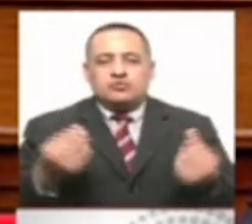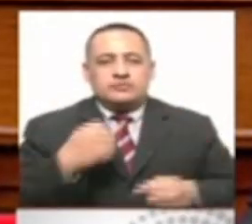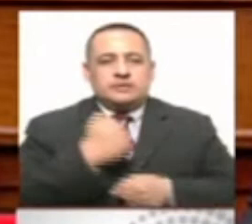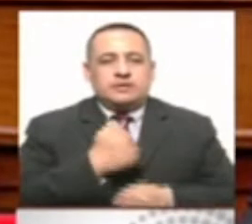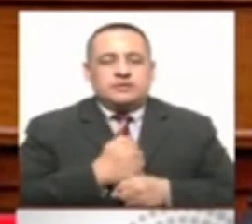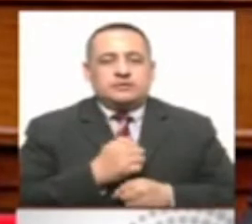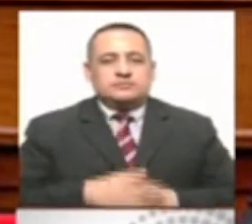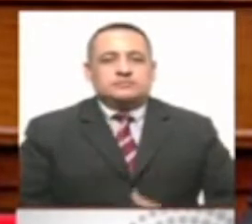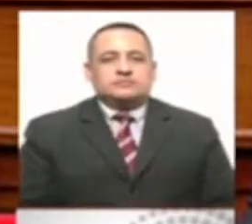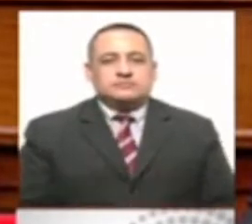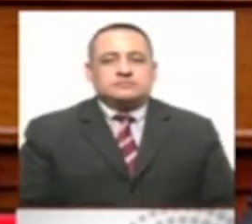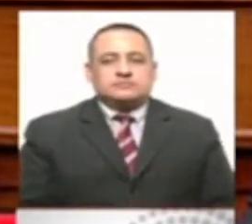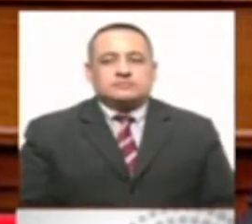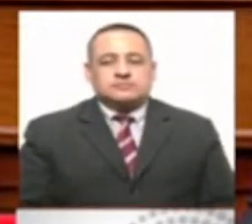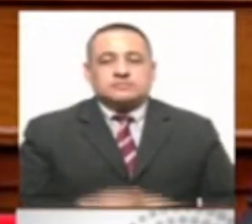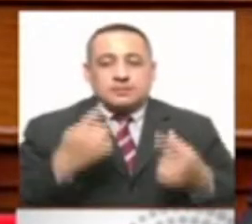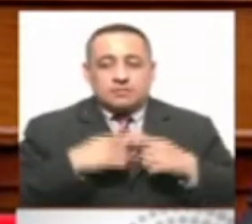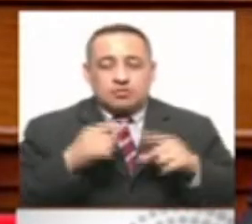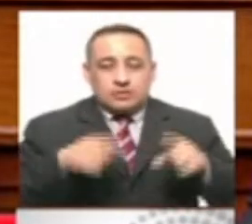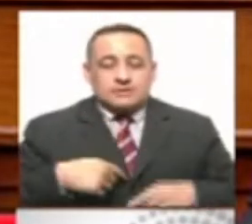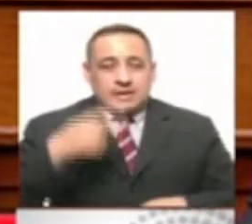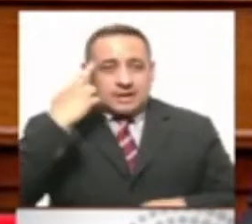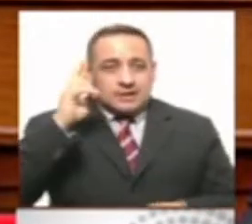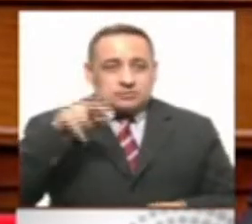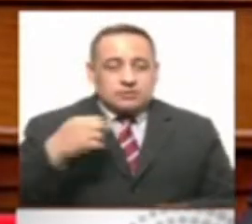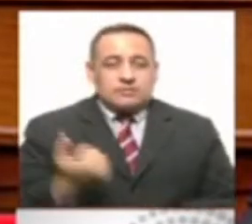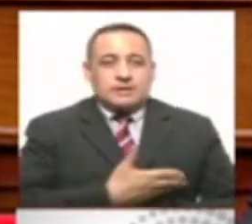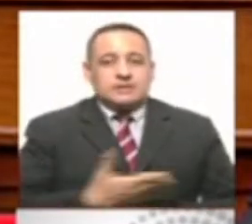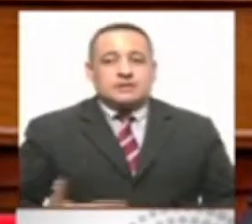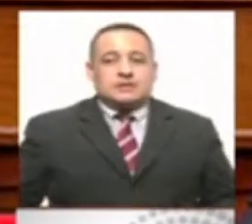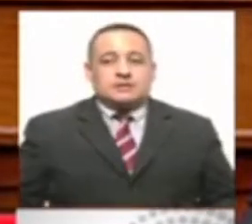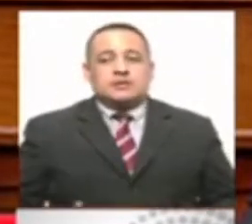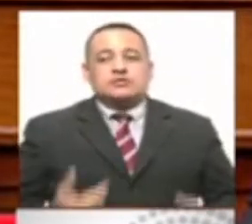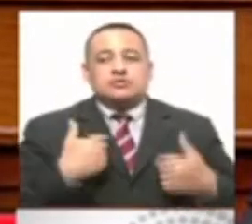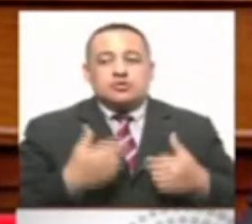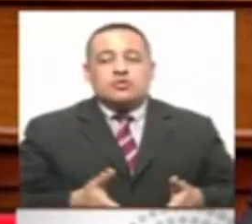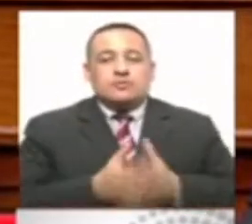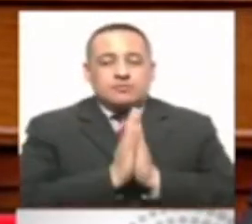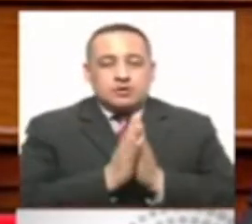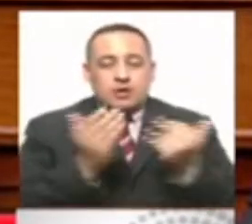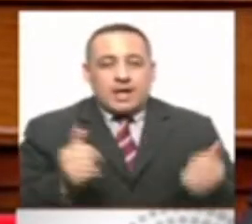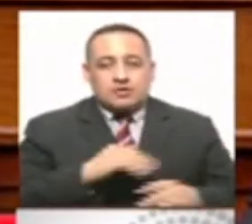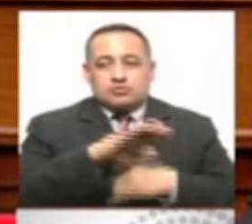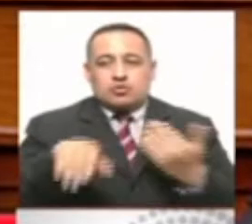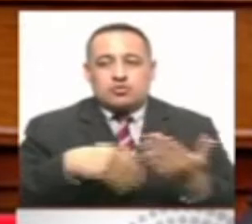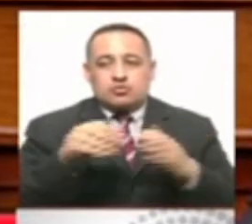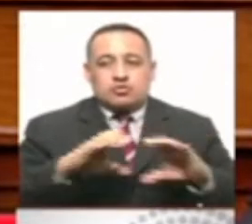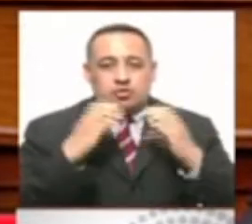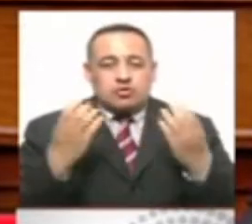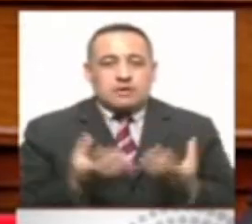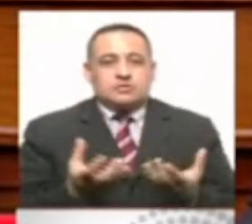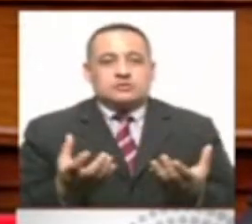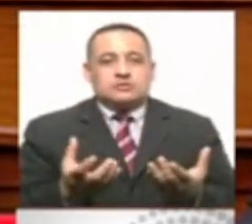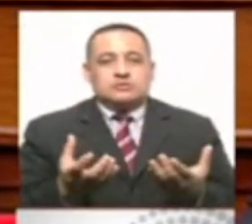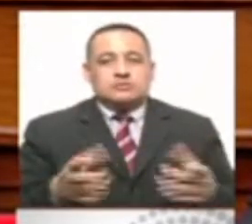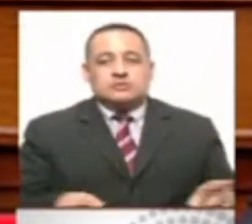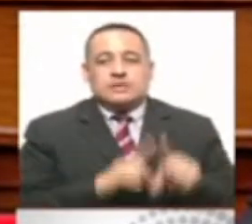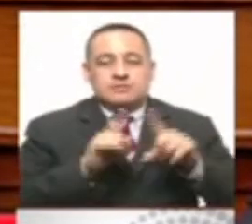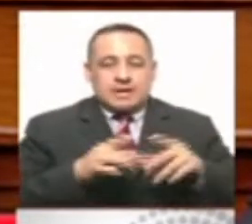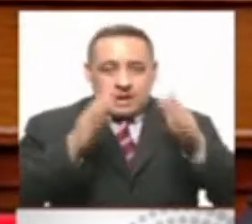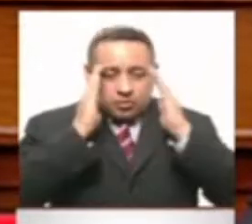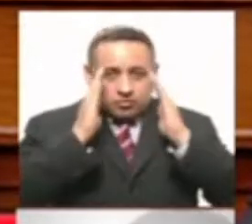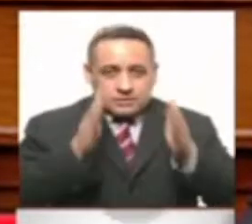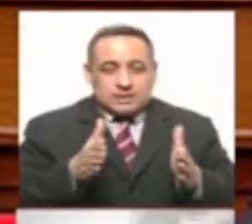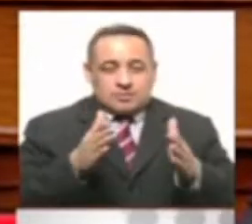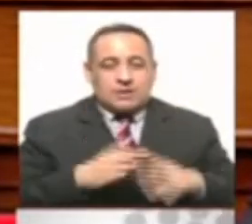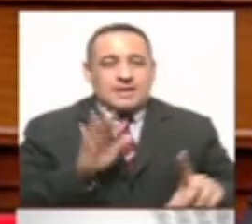trabajadores. Por estas razones, señora Presidente, invoco a todo el Parlamento a concentrarnos